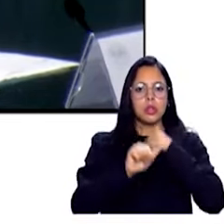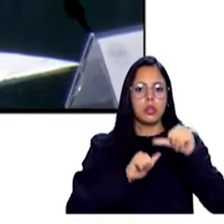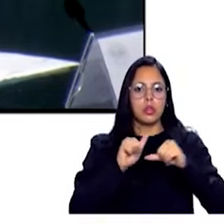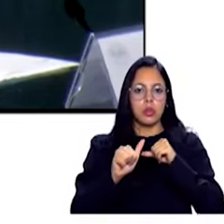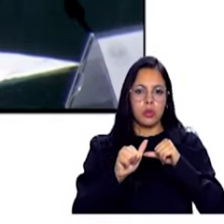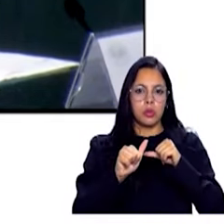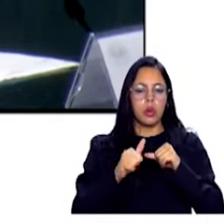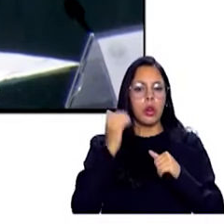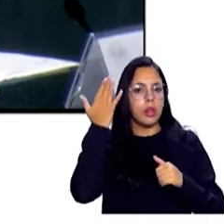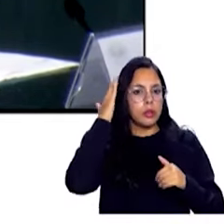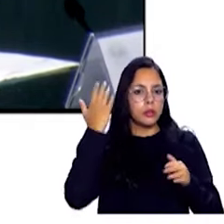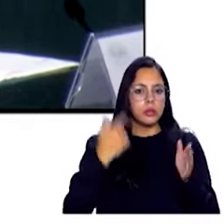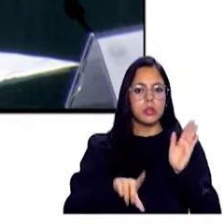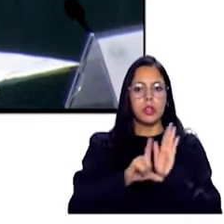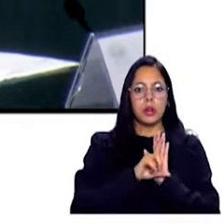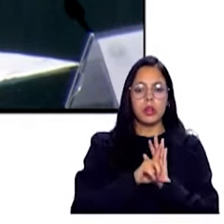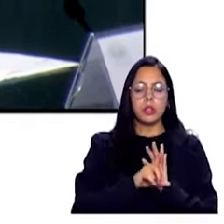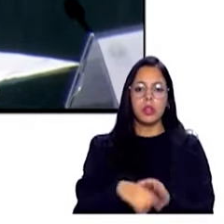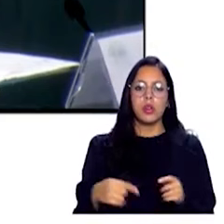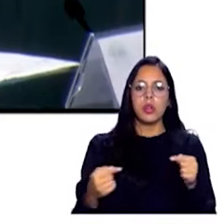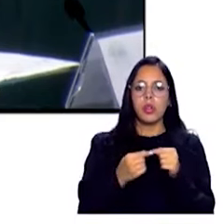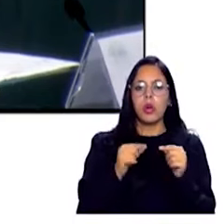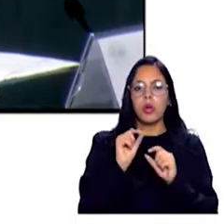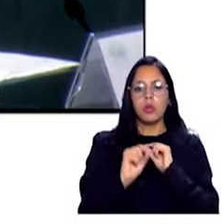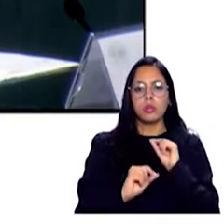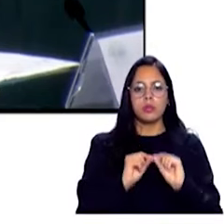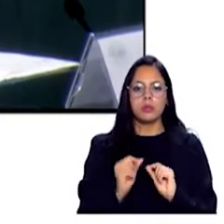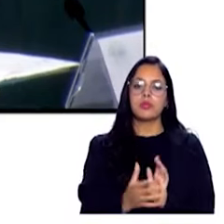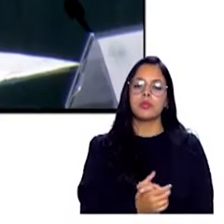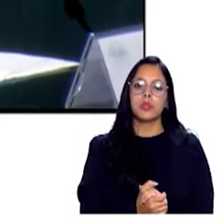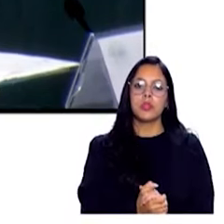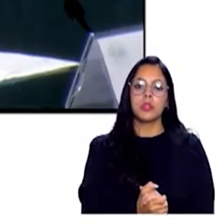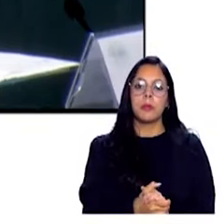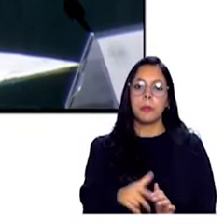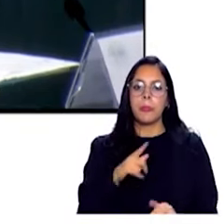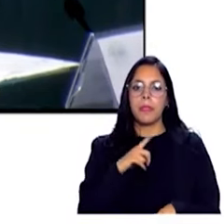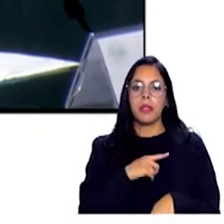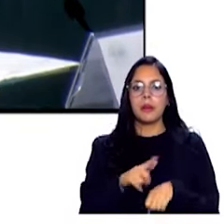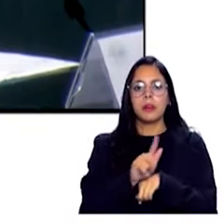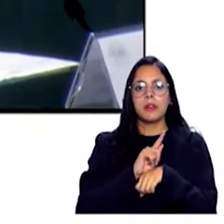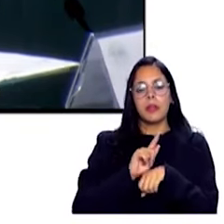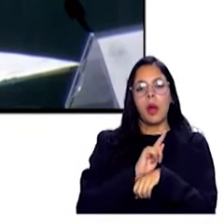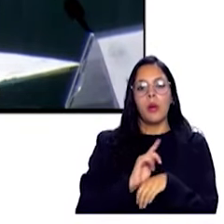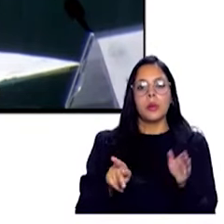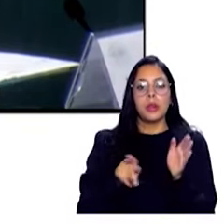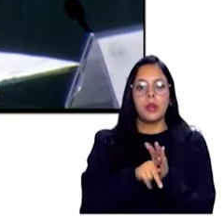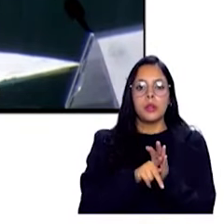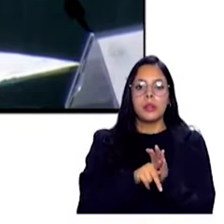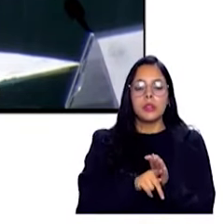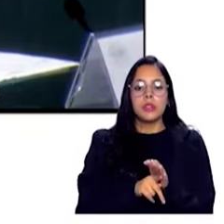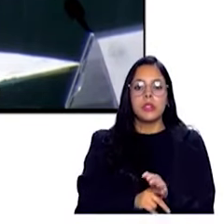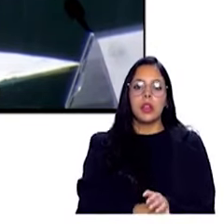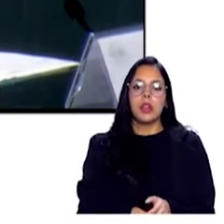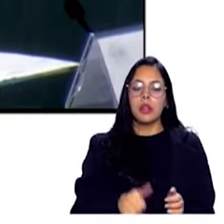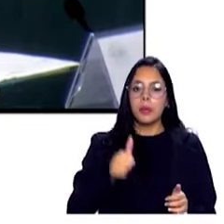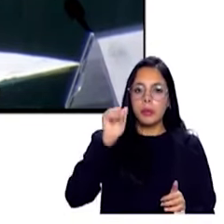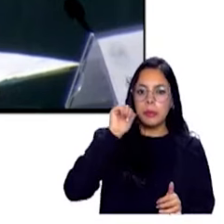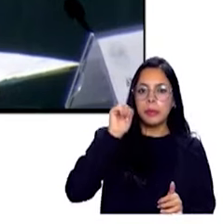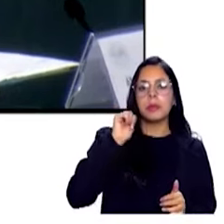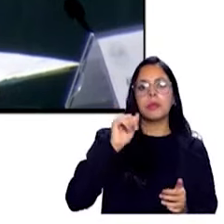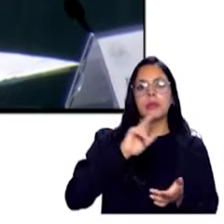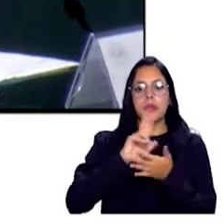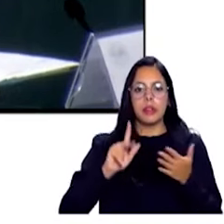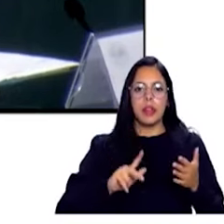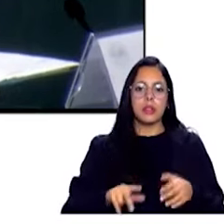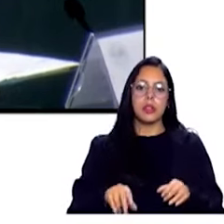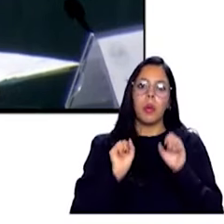interpret inesta sustancias ya suponía el peligro que era el bien jurídico protegido por la Norma Bueno